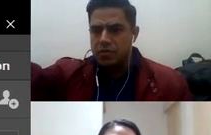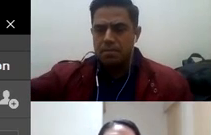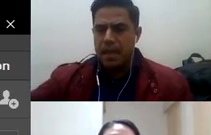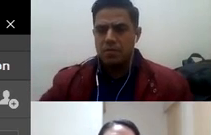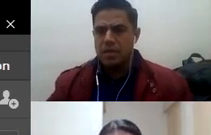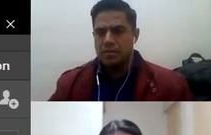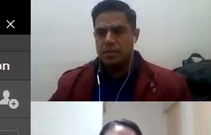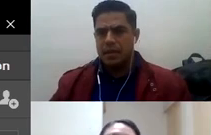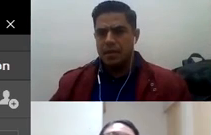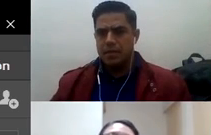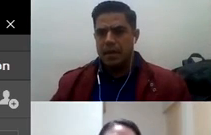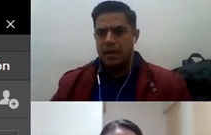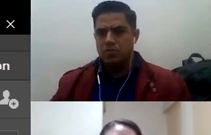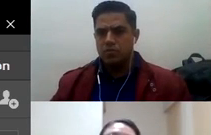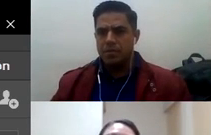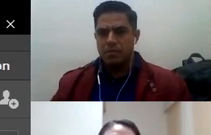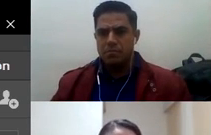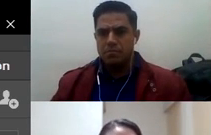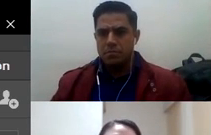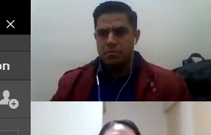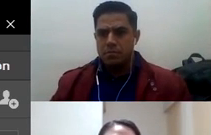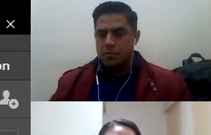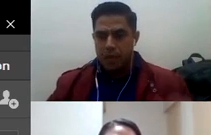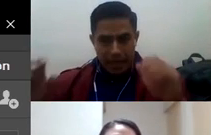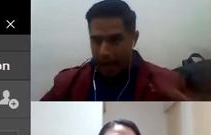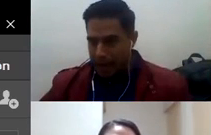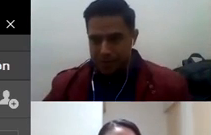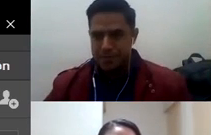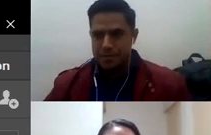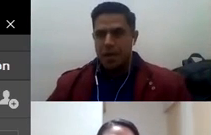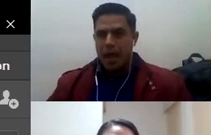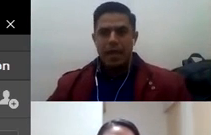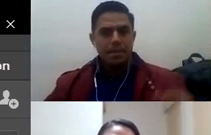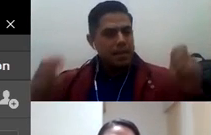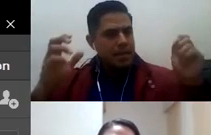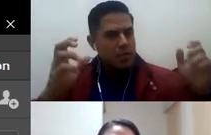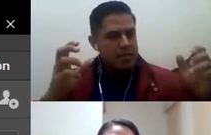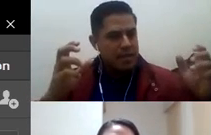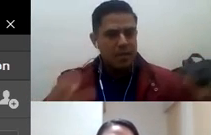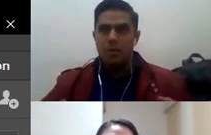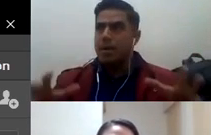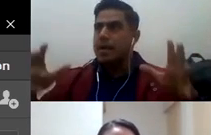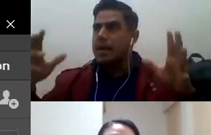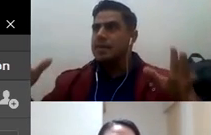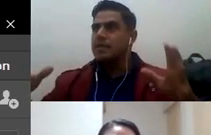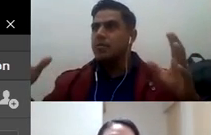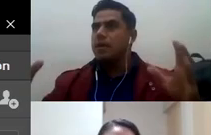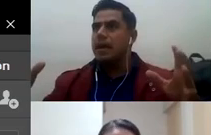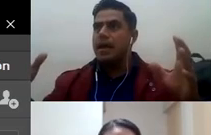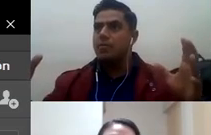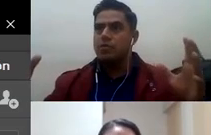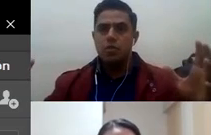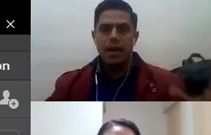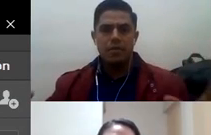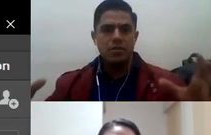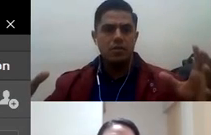los empleados del ayuntamiento. O sea, ya. Hay que plantear un incentivo para que la gente no venga cada